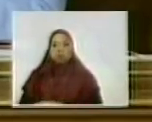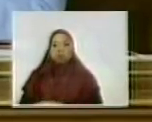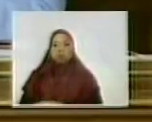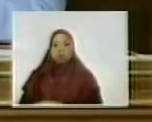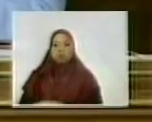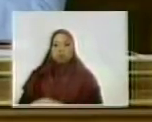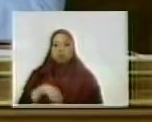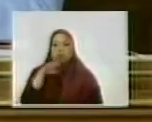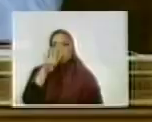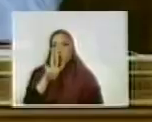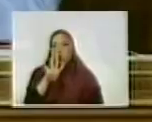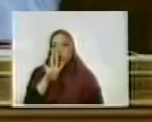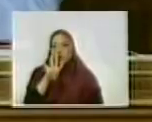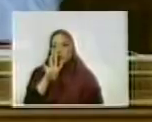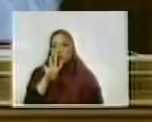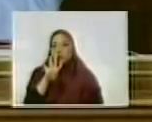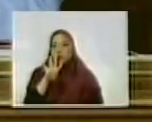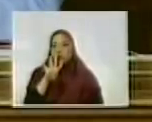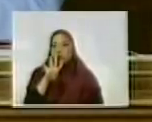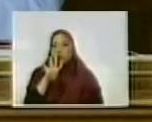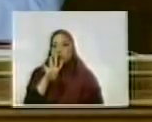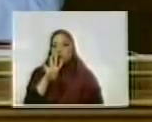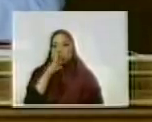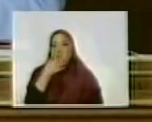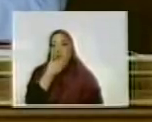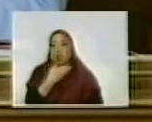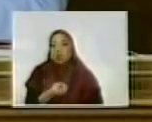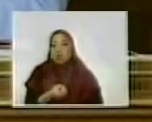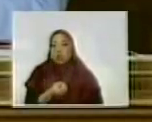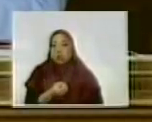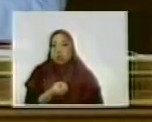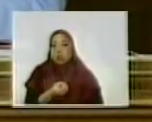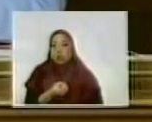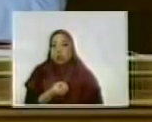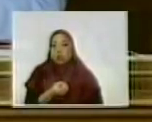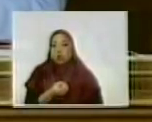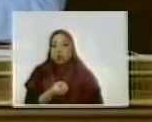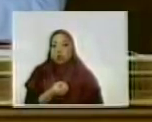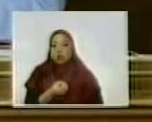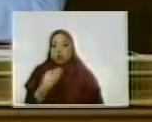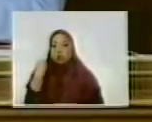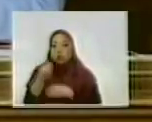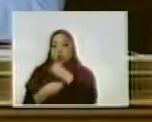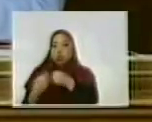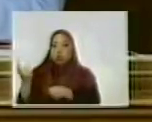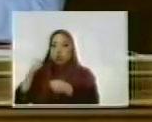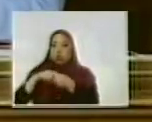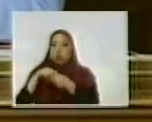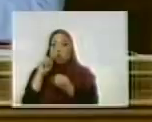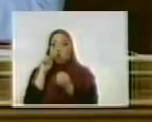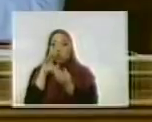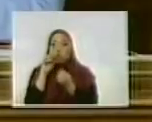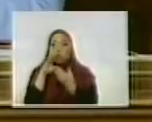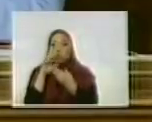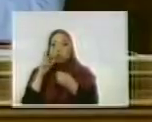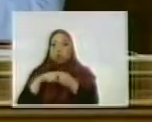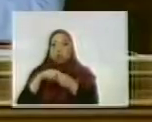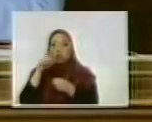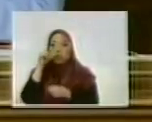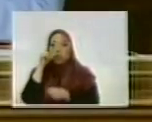para el día 4 de diciembre, y se incluye en esa comisión a